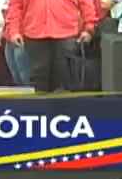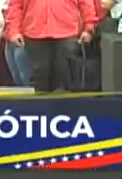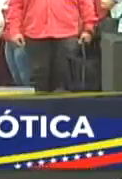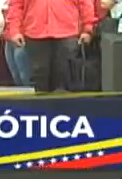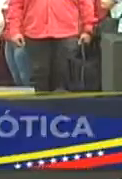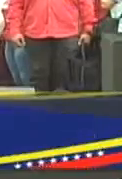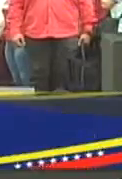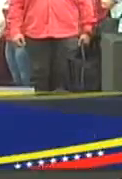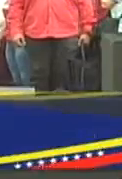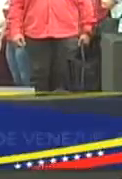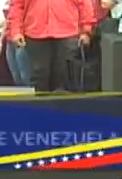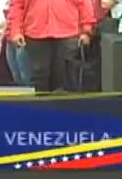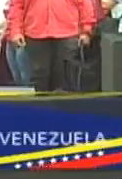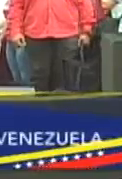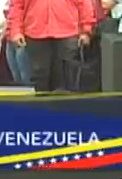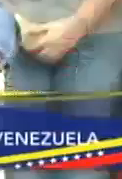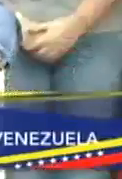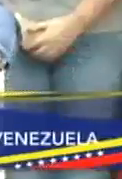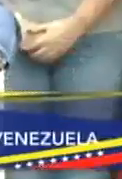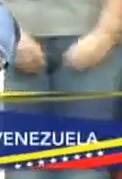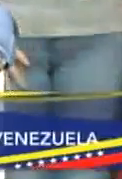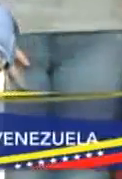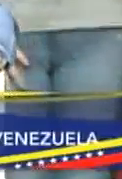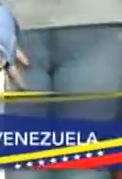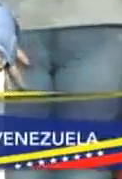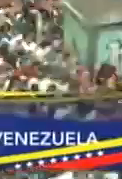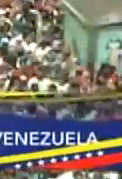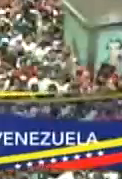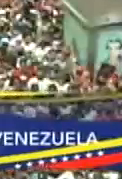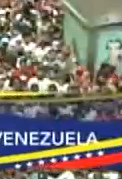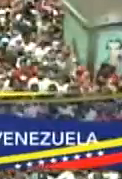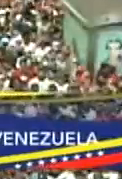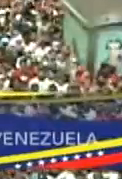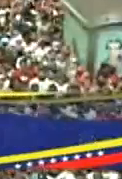¡Que viva la batalla de la victoria!